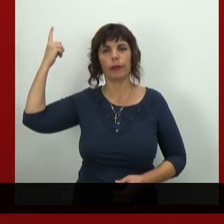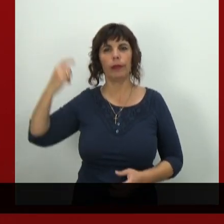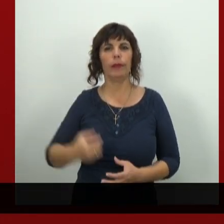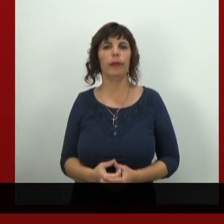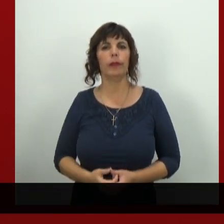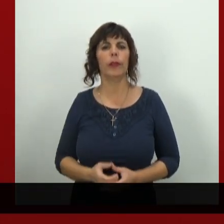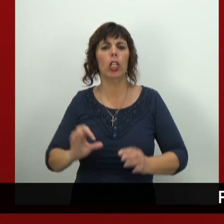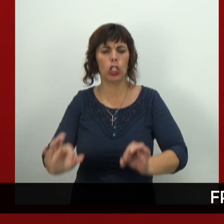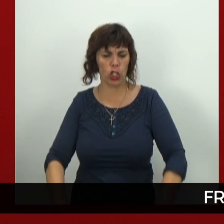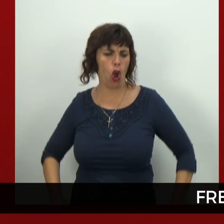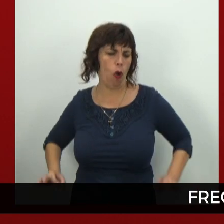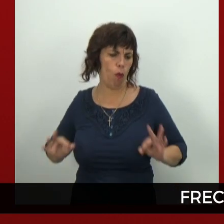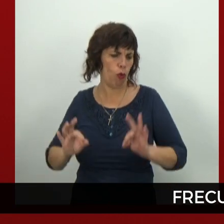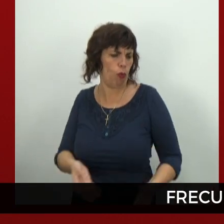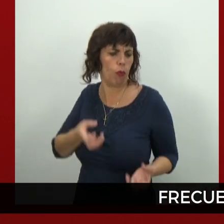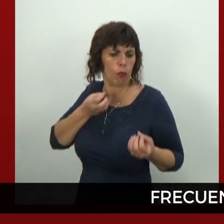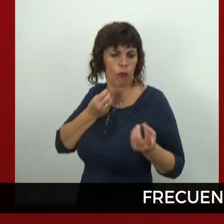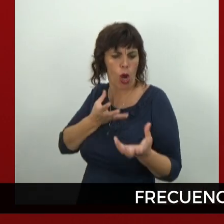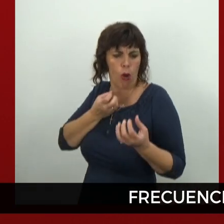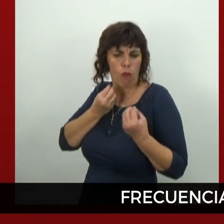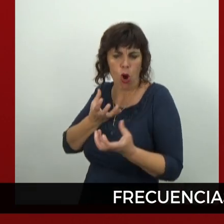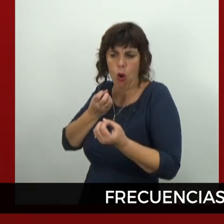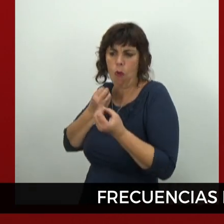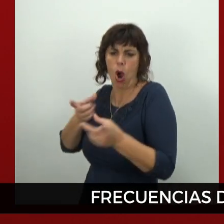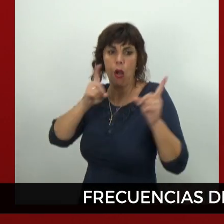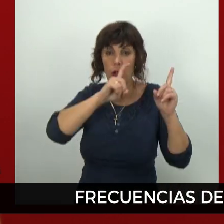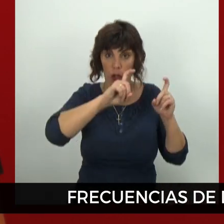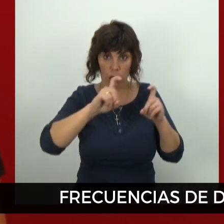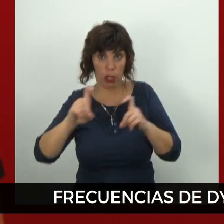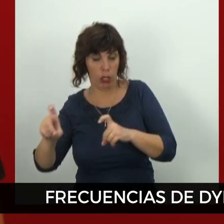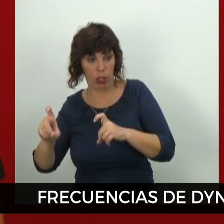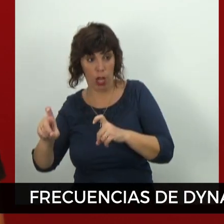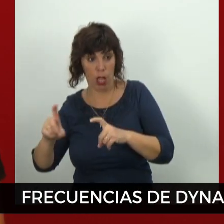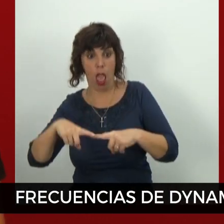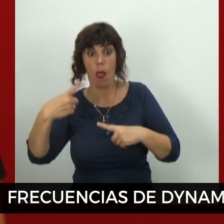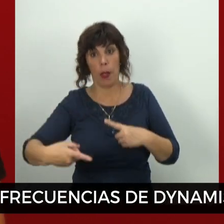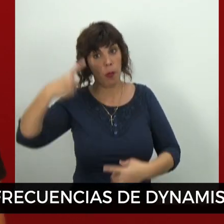siempre que se predique, que se enseñe y se cree,